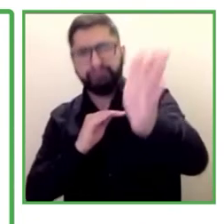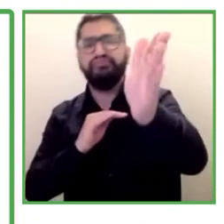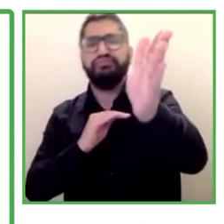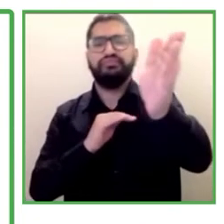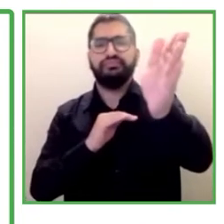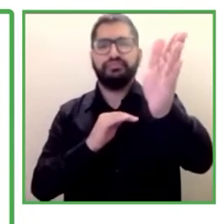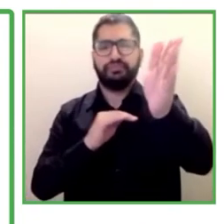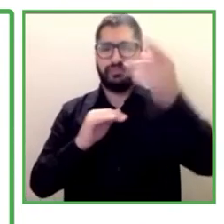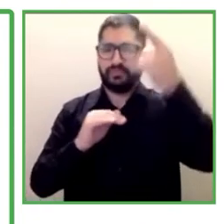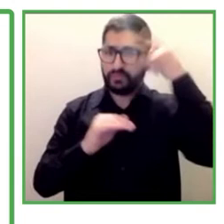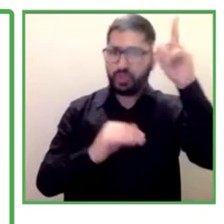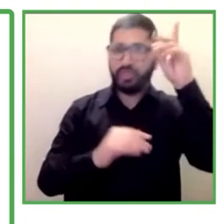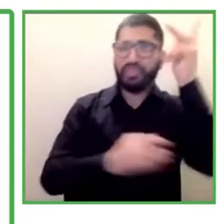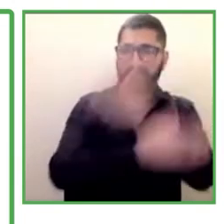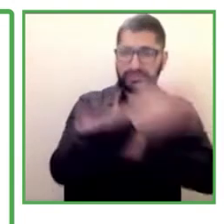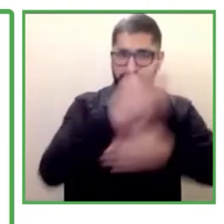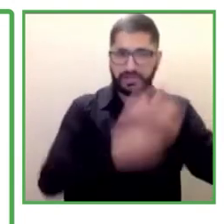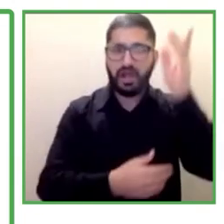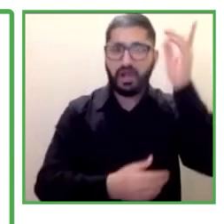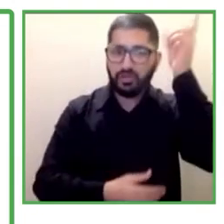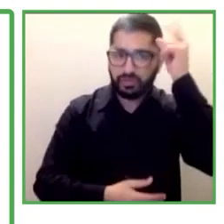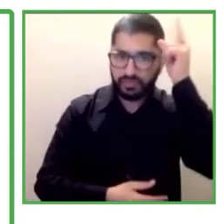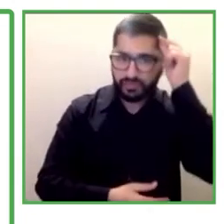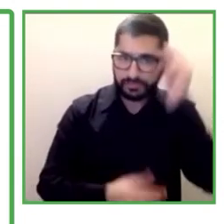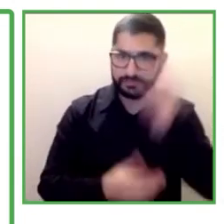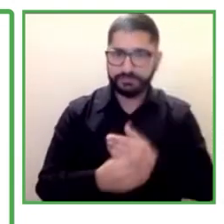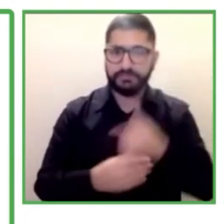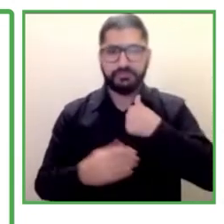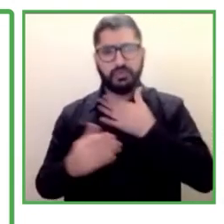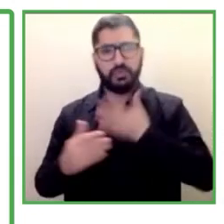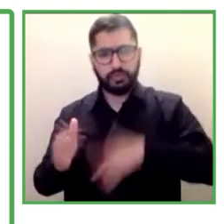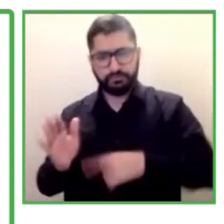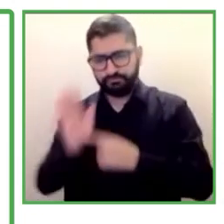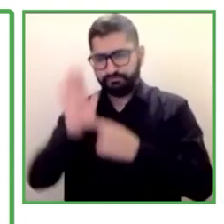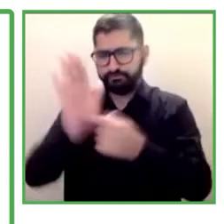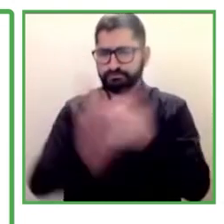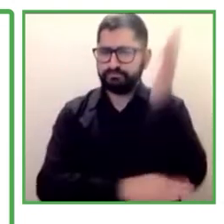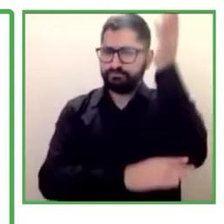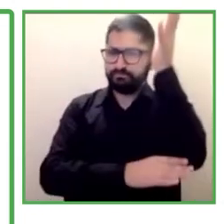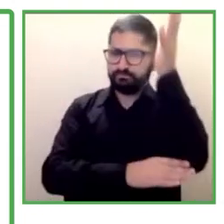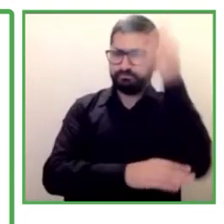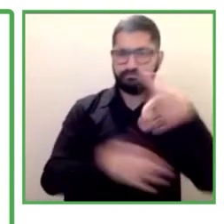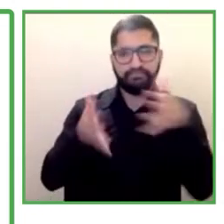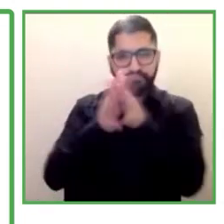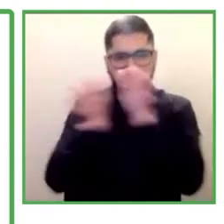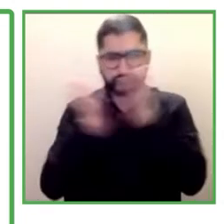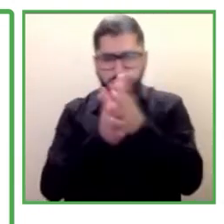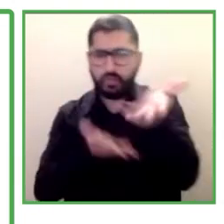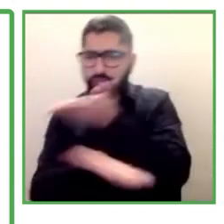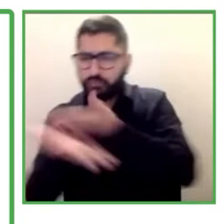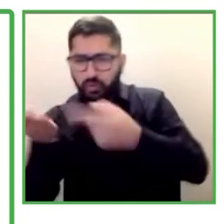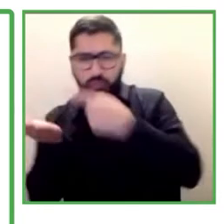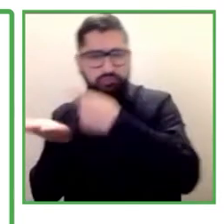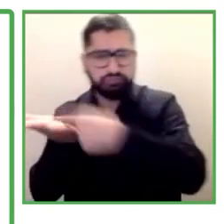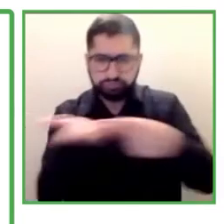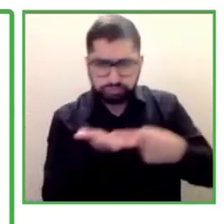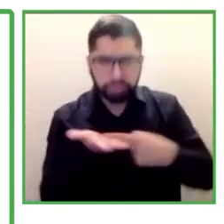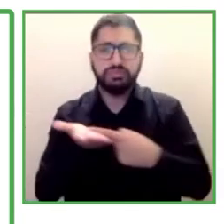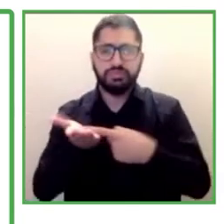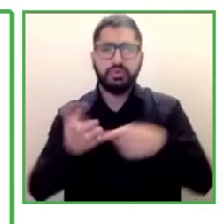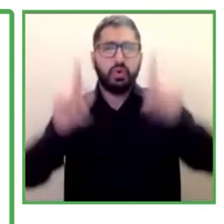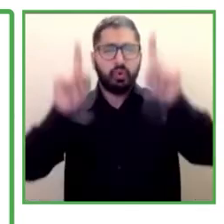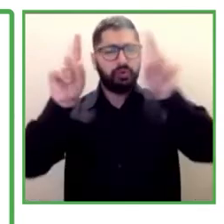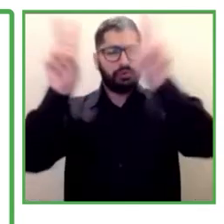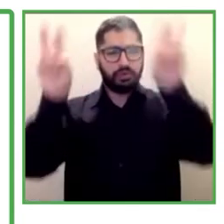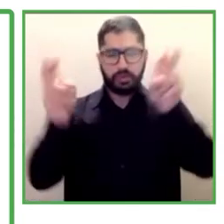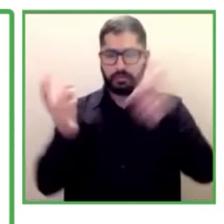En mi presentación lo que voy a hacer es que voy a compartir cuáles han sido los pasos y las fases del apoyo que hemos